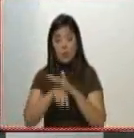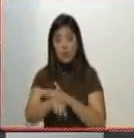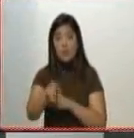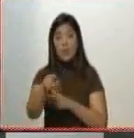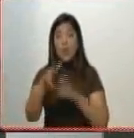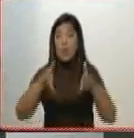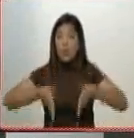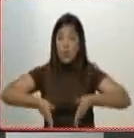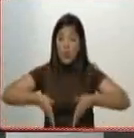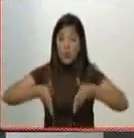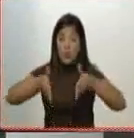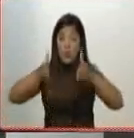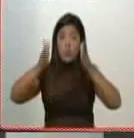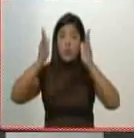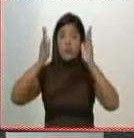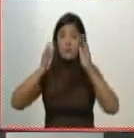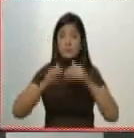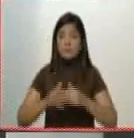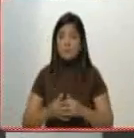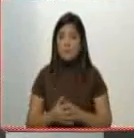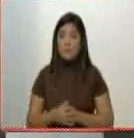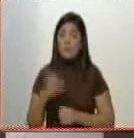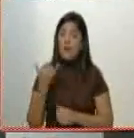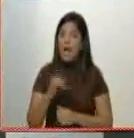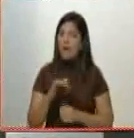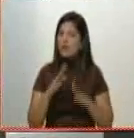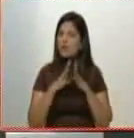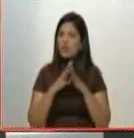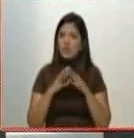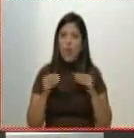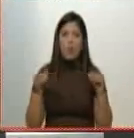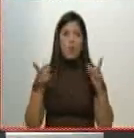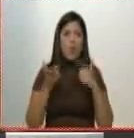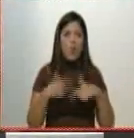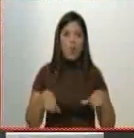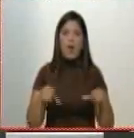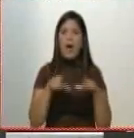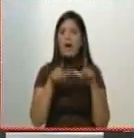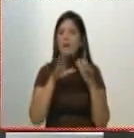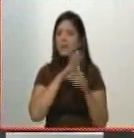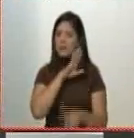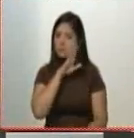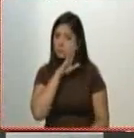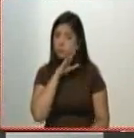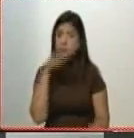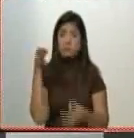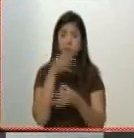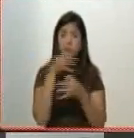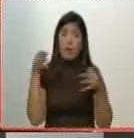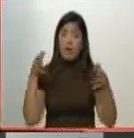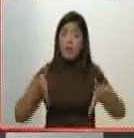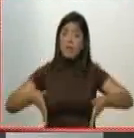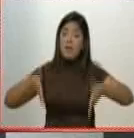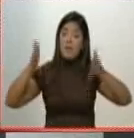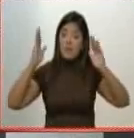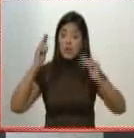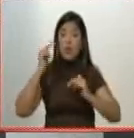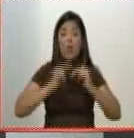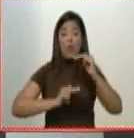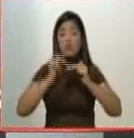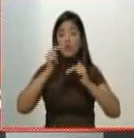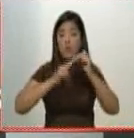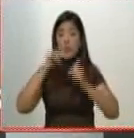un pasillo donde están todas las habitaciones para nuestros muchachos, en este tremendo edificio que se ha construido